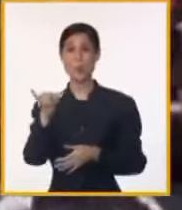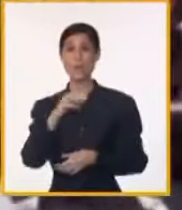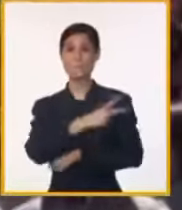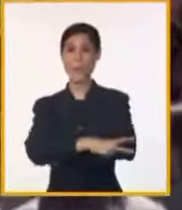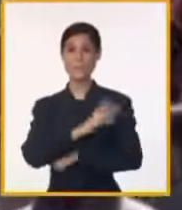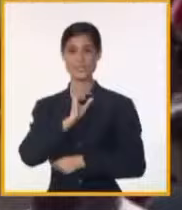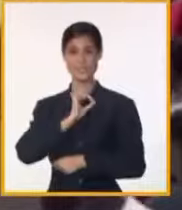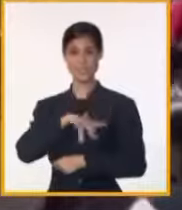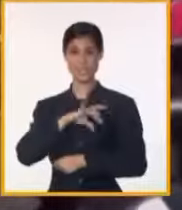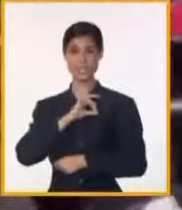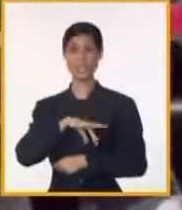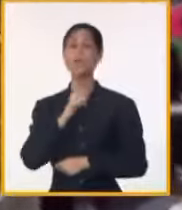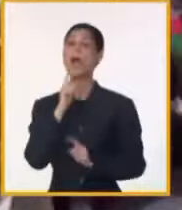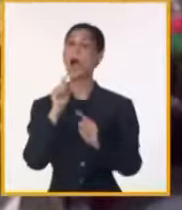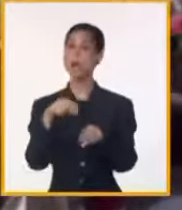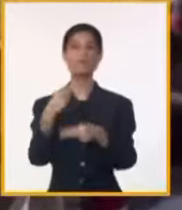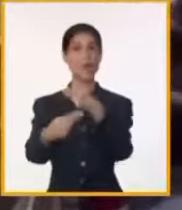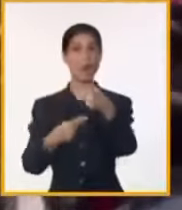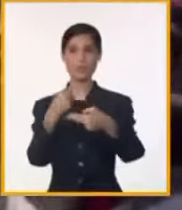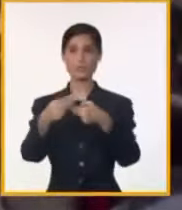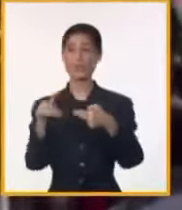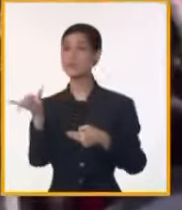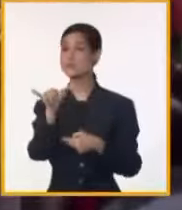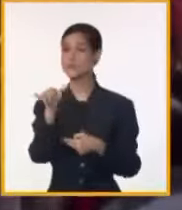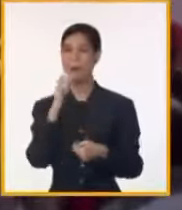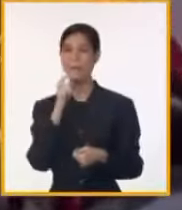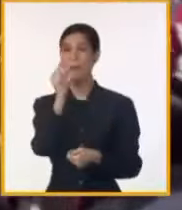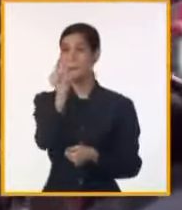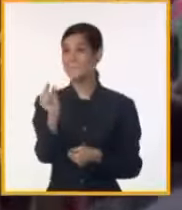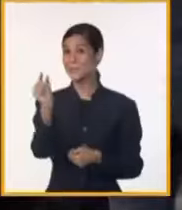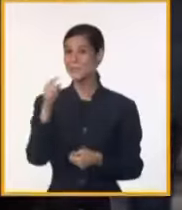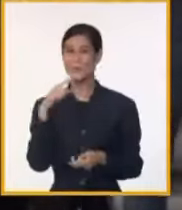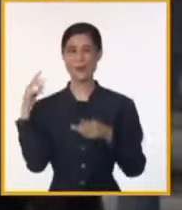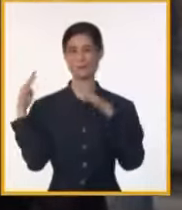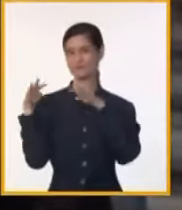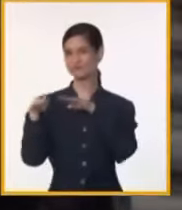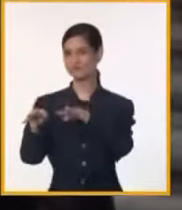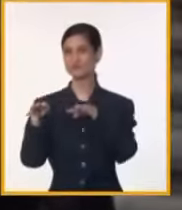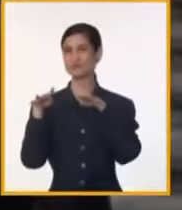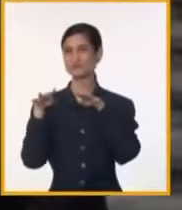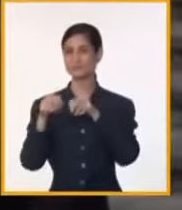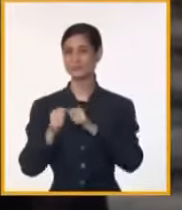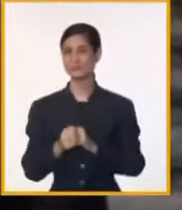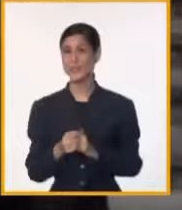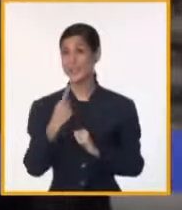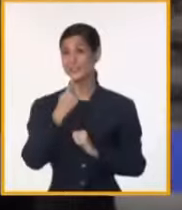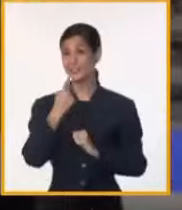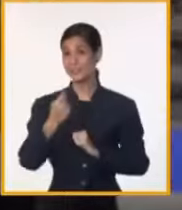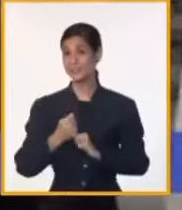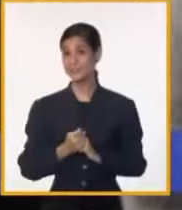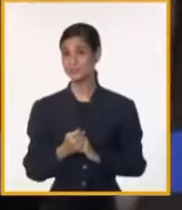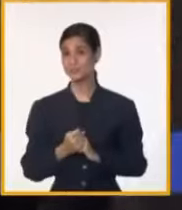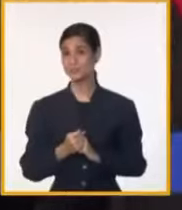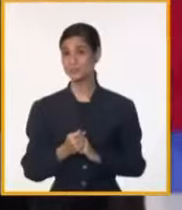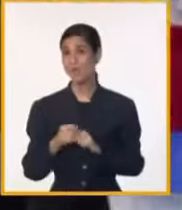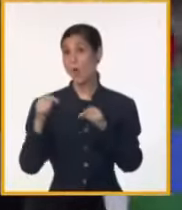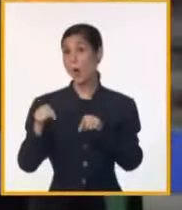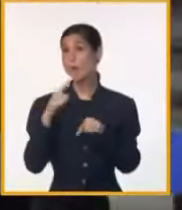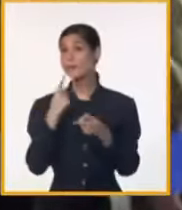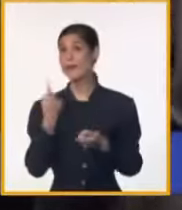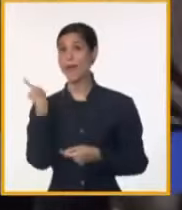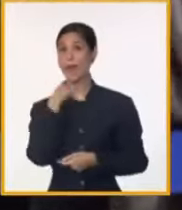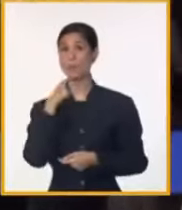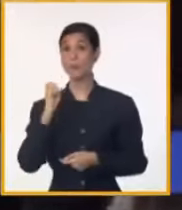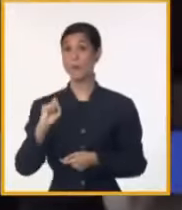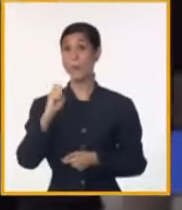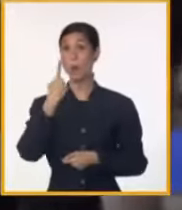diáspora de ese país fuera de oriente medio marcharon en Santiago hoy conmemoramos un año de